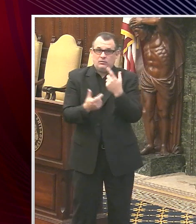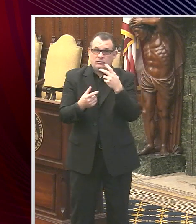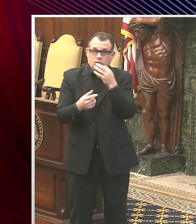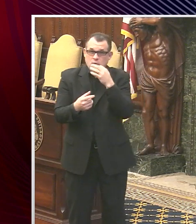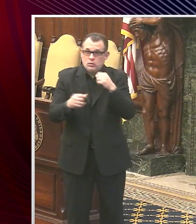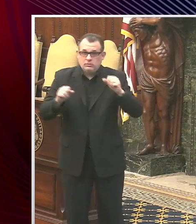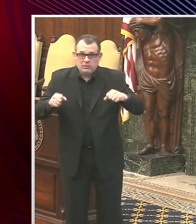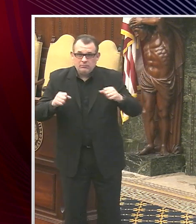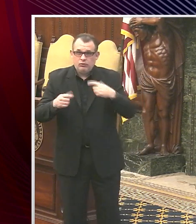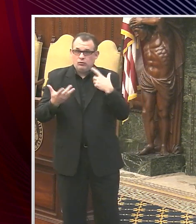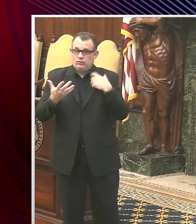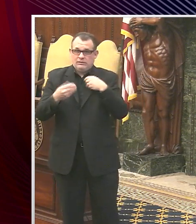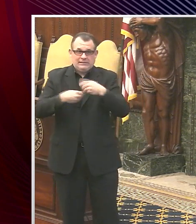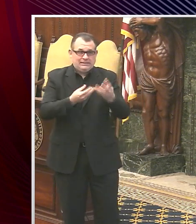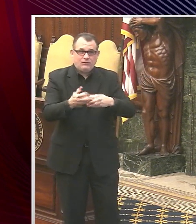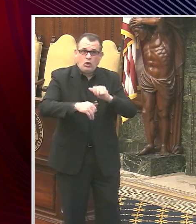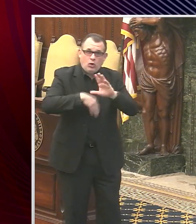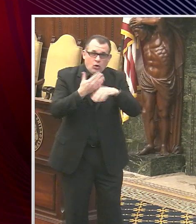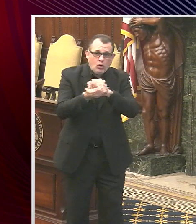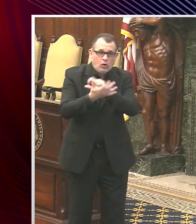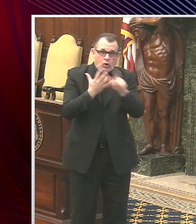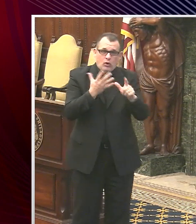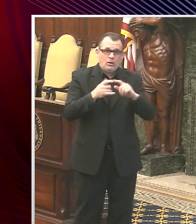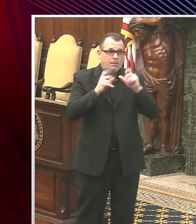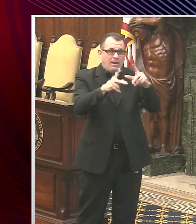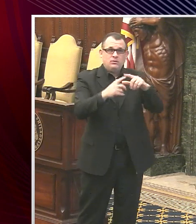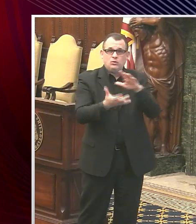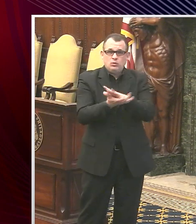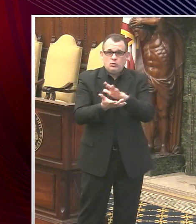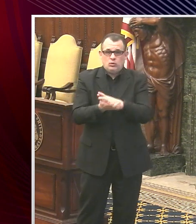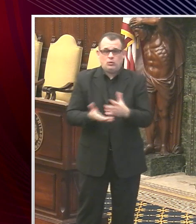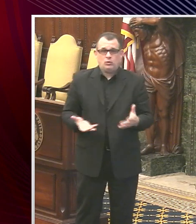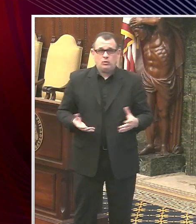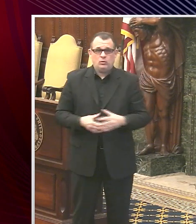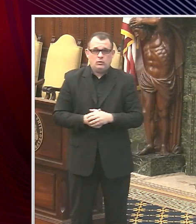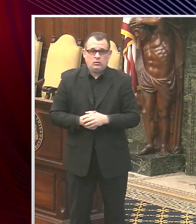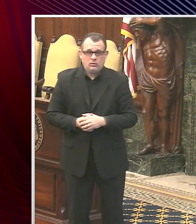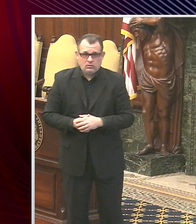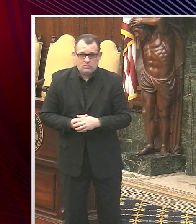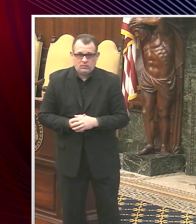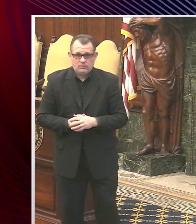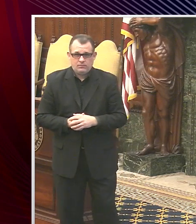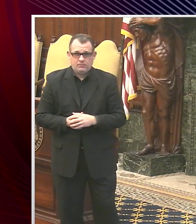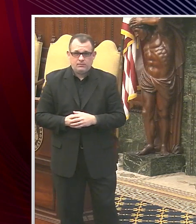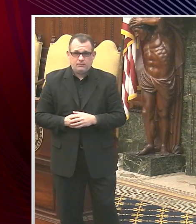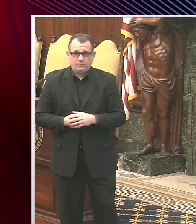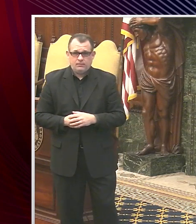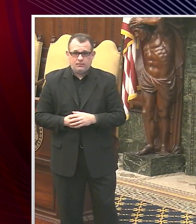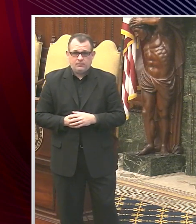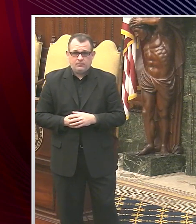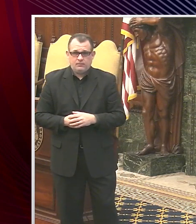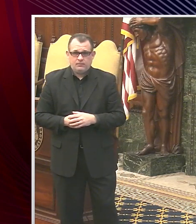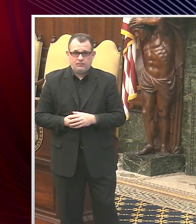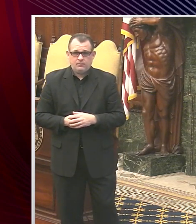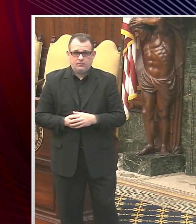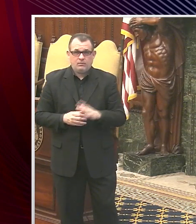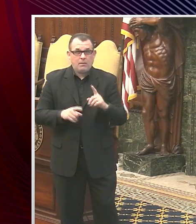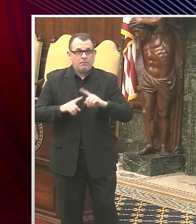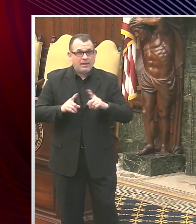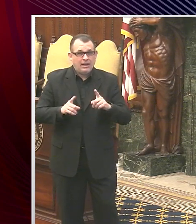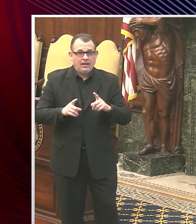coming back to the classroom. But there was nothing prompted this in the past 48 hours.